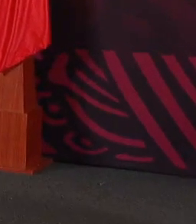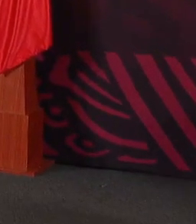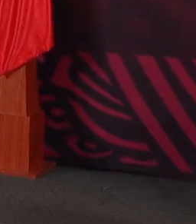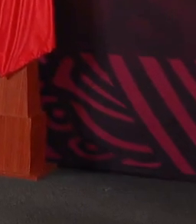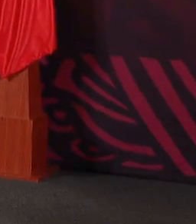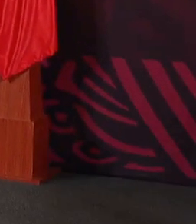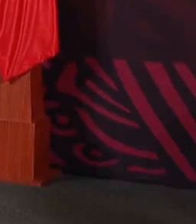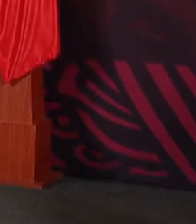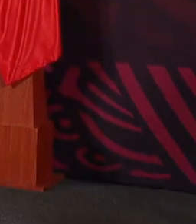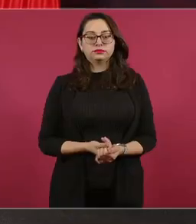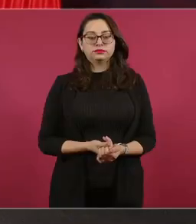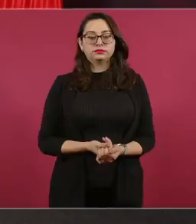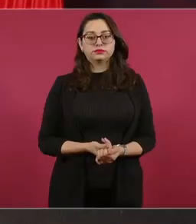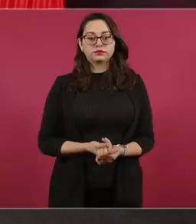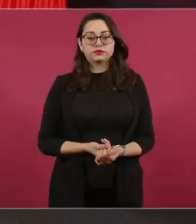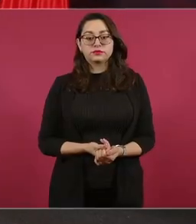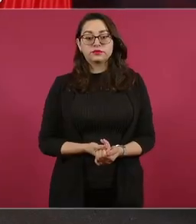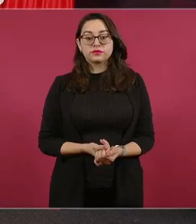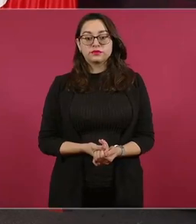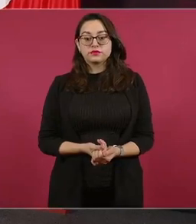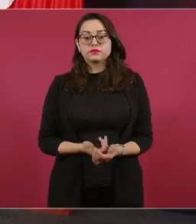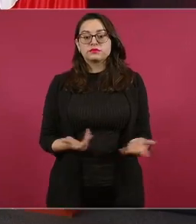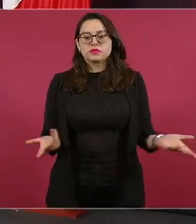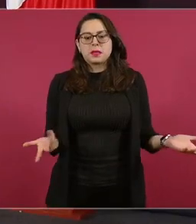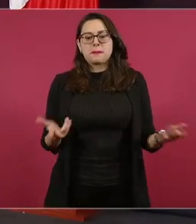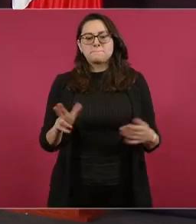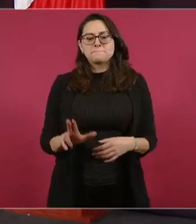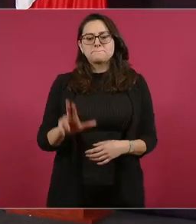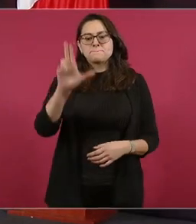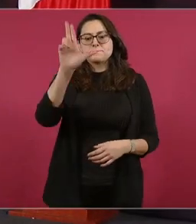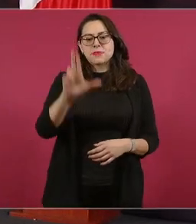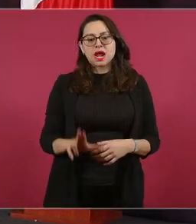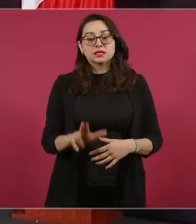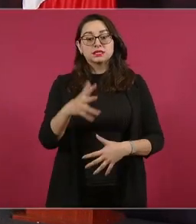Bueno, pues como los martes, cada 15 días